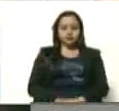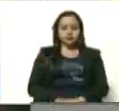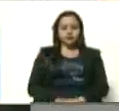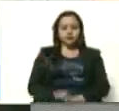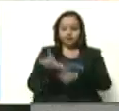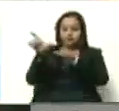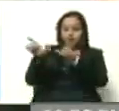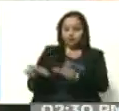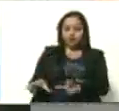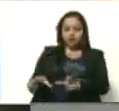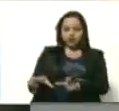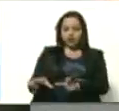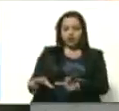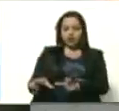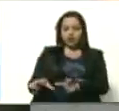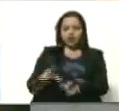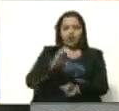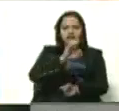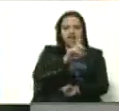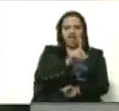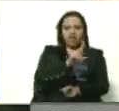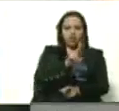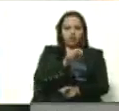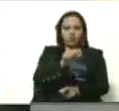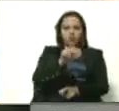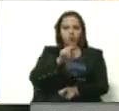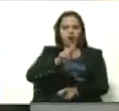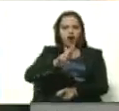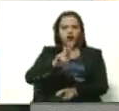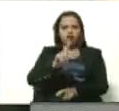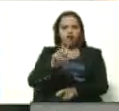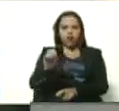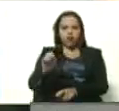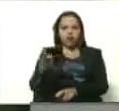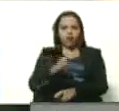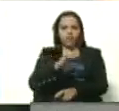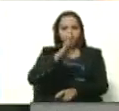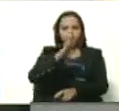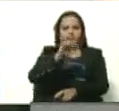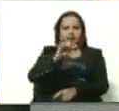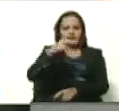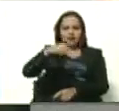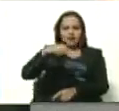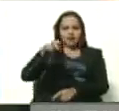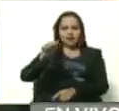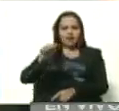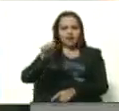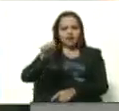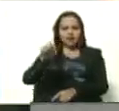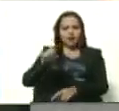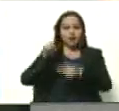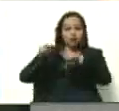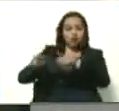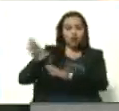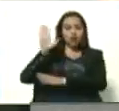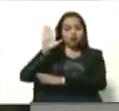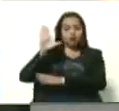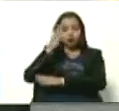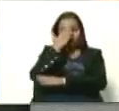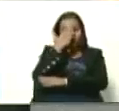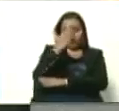Ciudadano Eduardo Piñate, jura usted ante Dios, ante esta